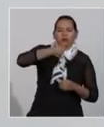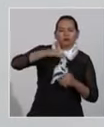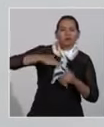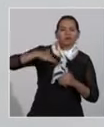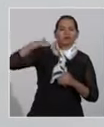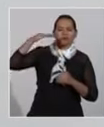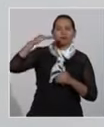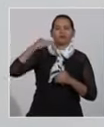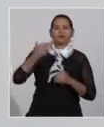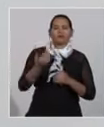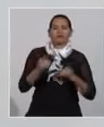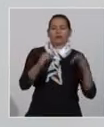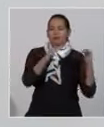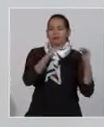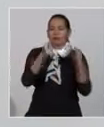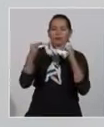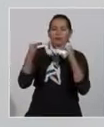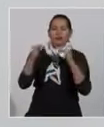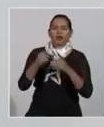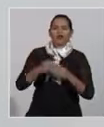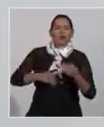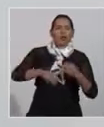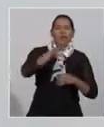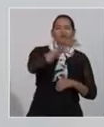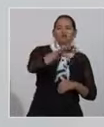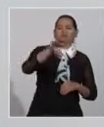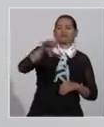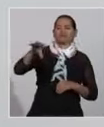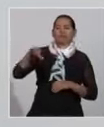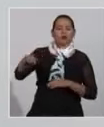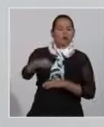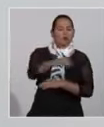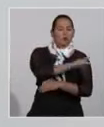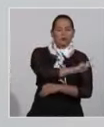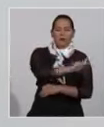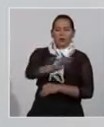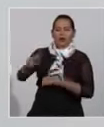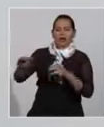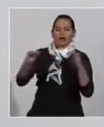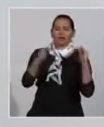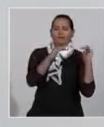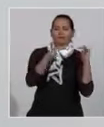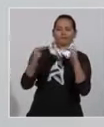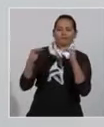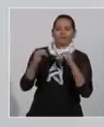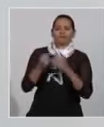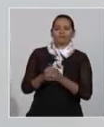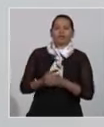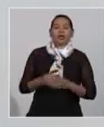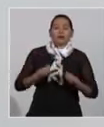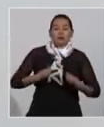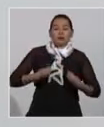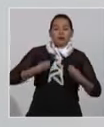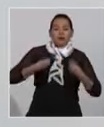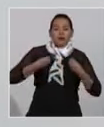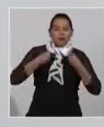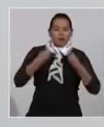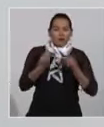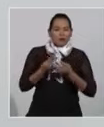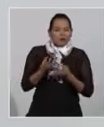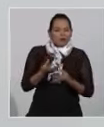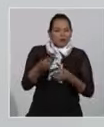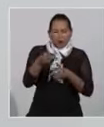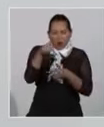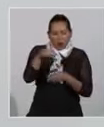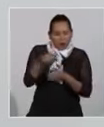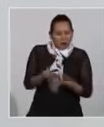los sectores de la población. Vivimos un momento de enorme importancia en nuestro estado. Hoy, Puebla nos